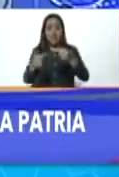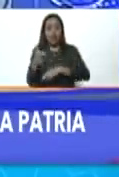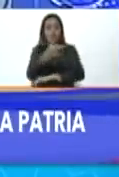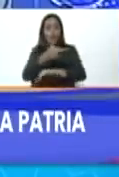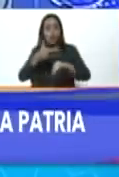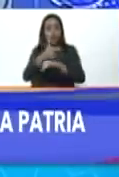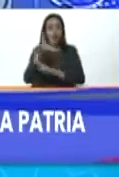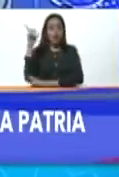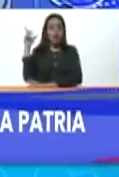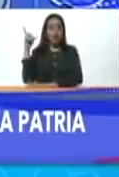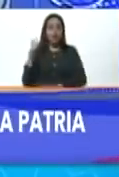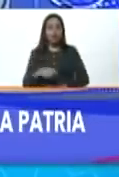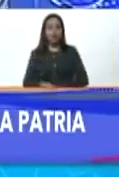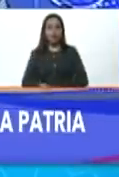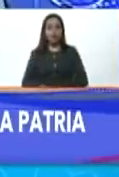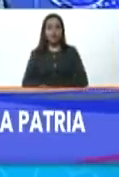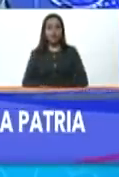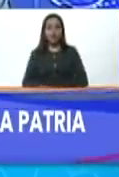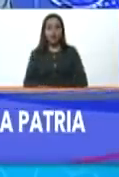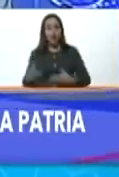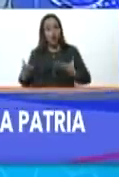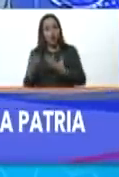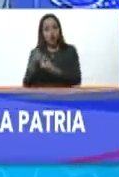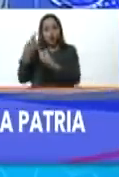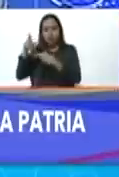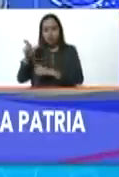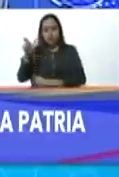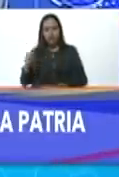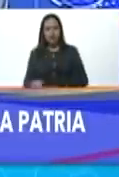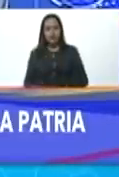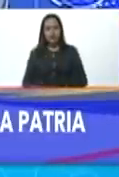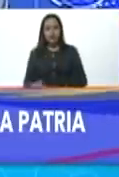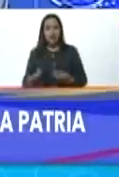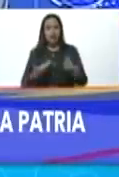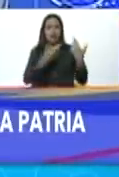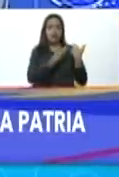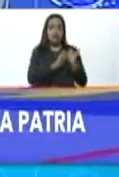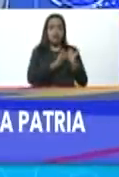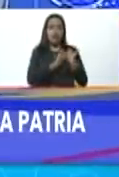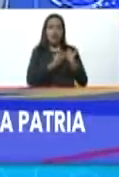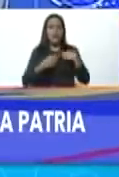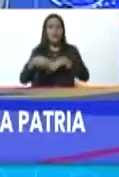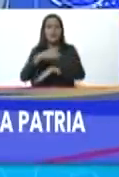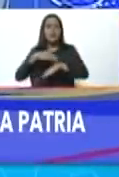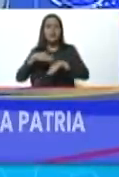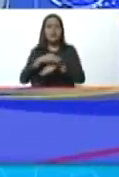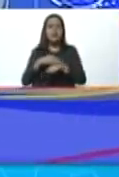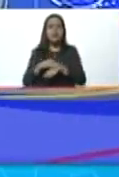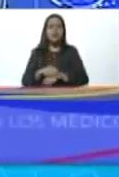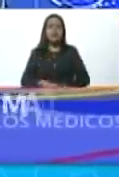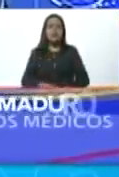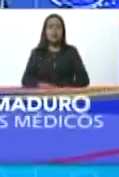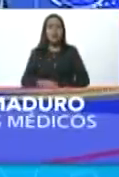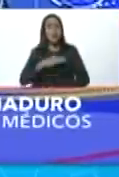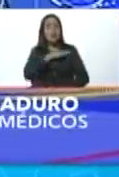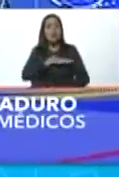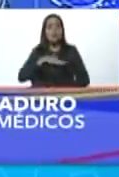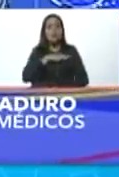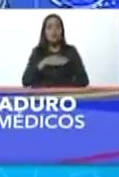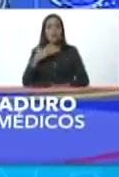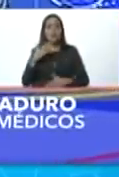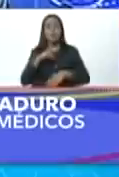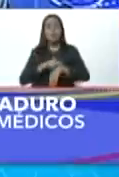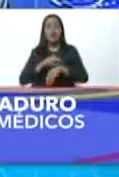Rivas, con Inés Rodríguez, jefa de la misión médica cubana en el estado Lara, con Luis Jonás